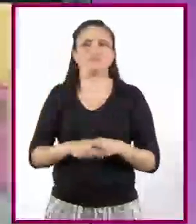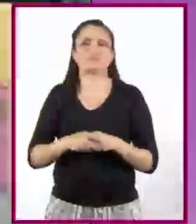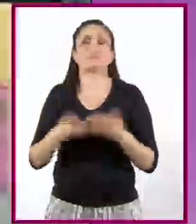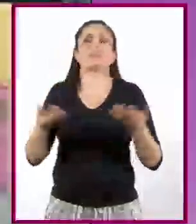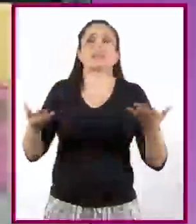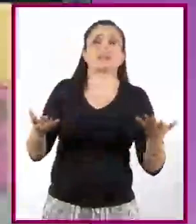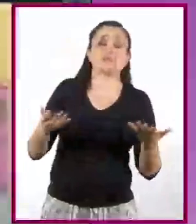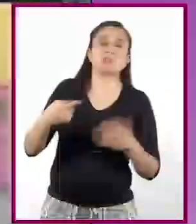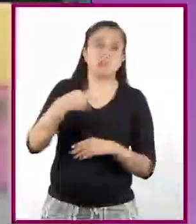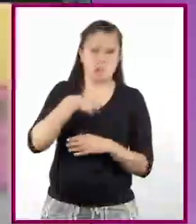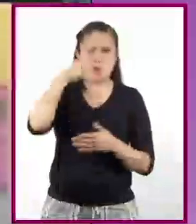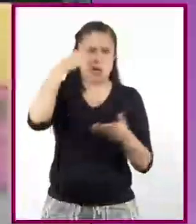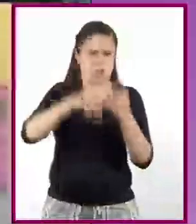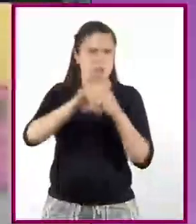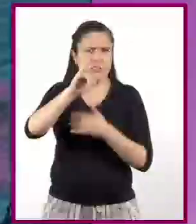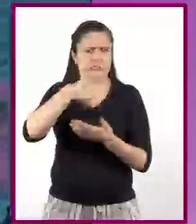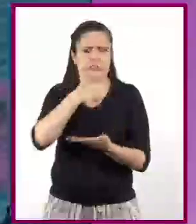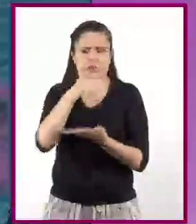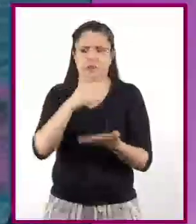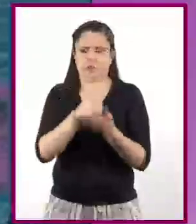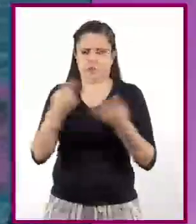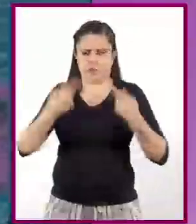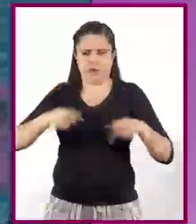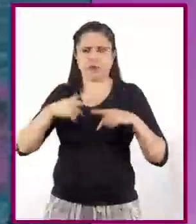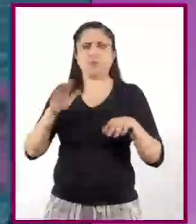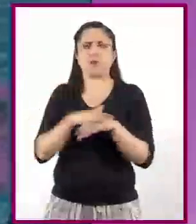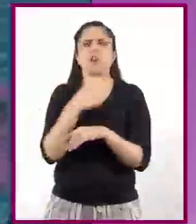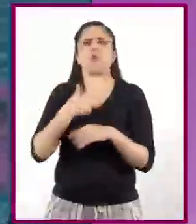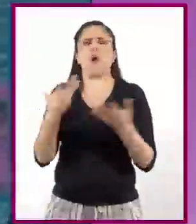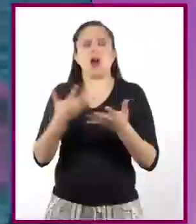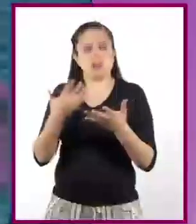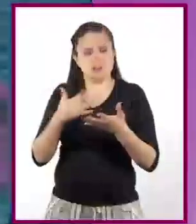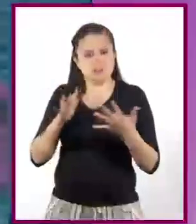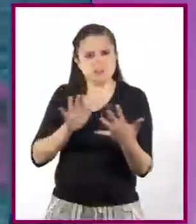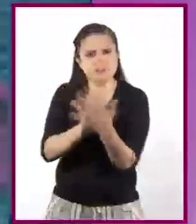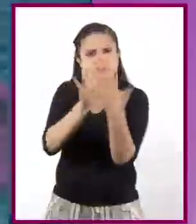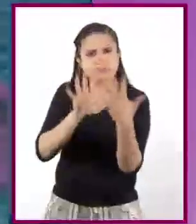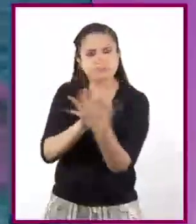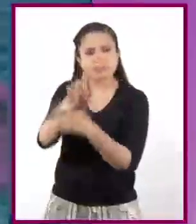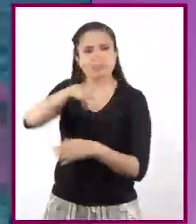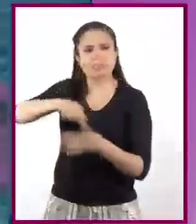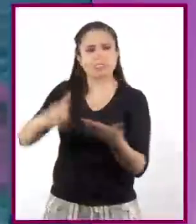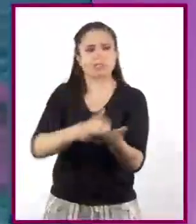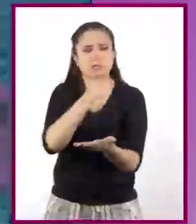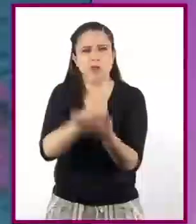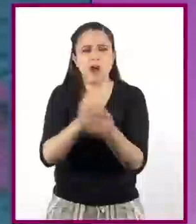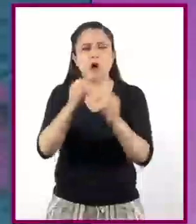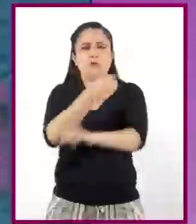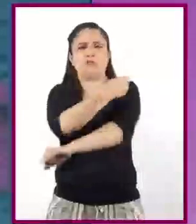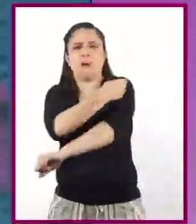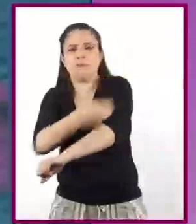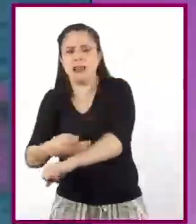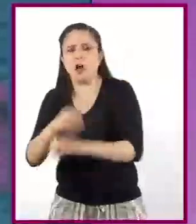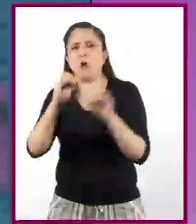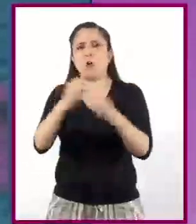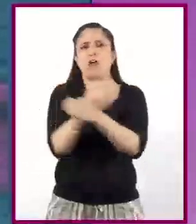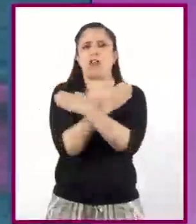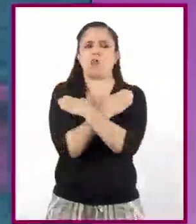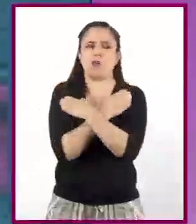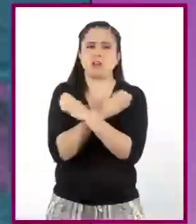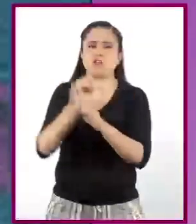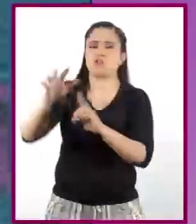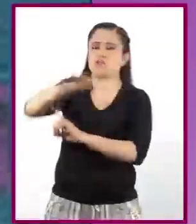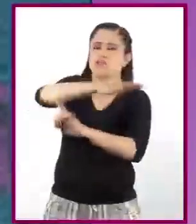básicamente yo creo que sí somos ciudadanos porque participamos activamente dentro de la sociedad, ya sea dentro del campo familiar o dentro de la educación, pero tenemos